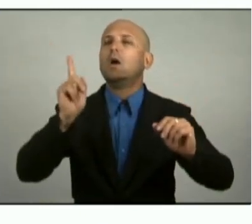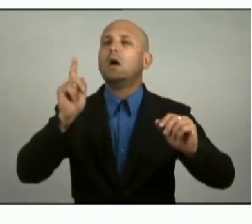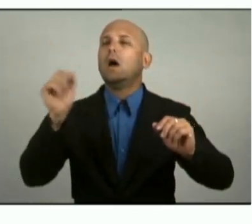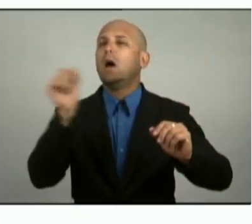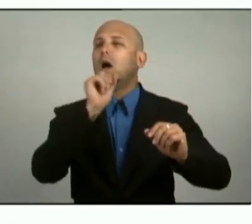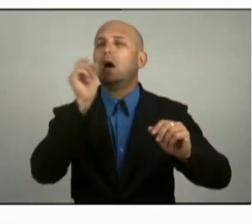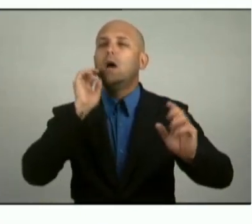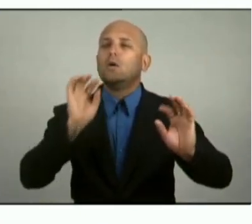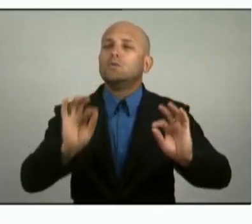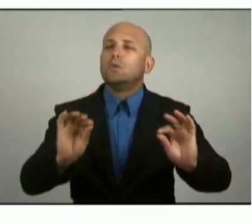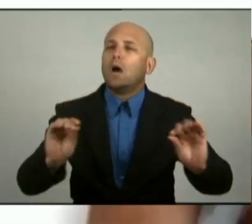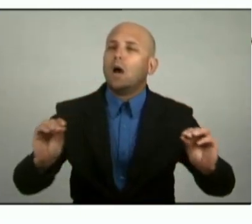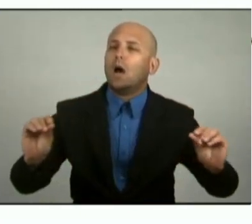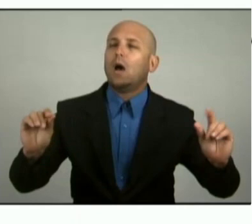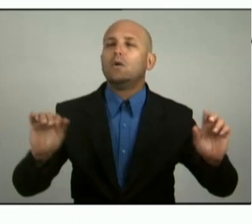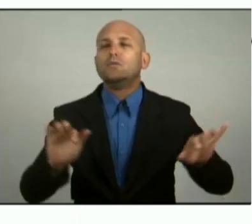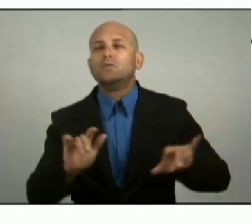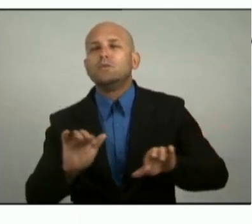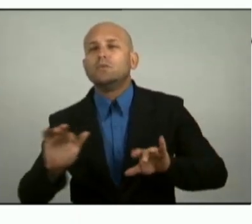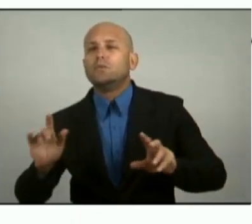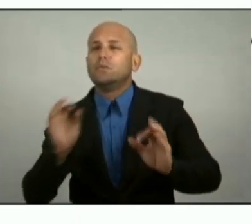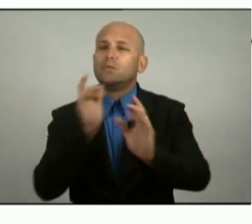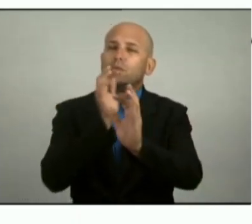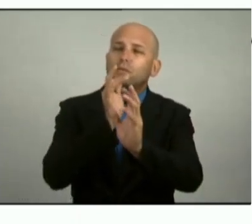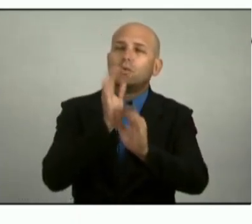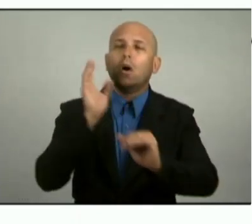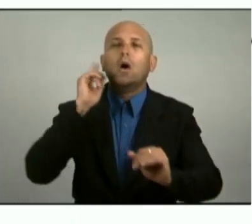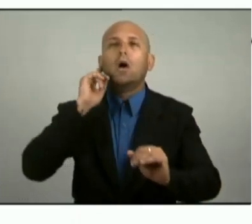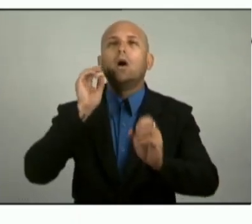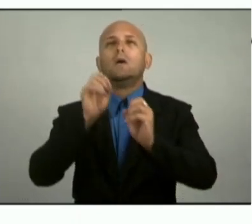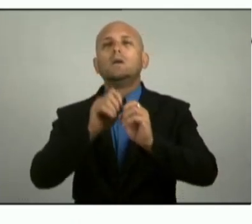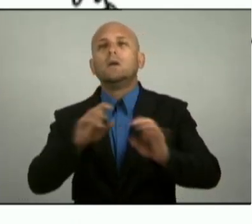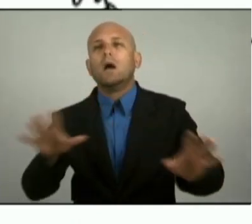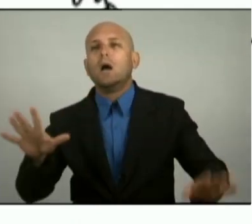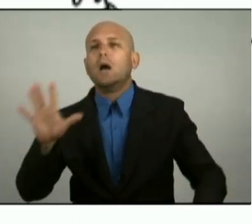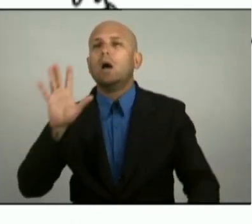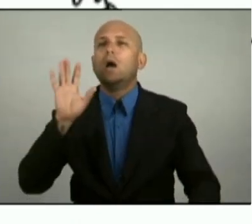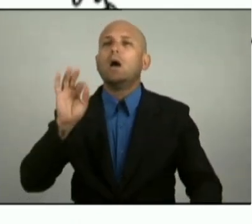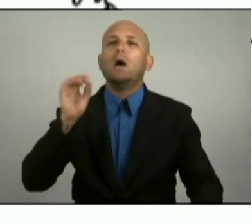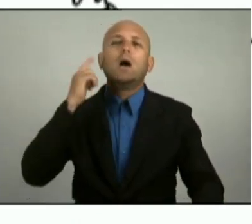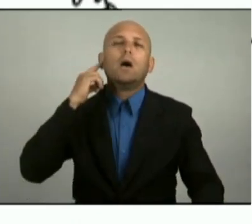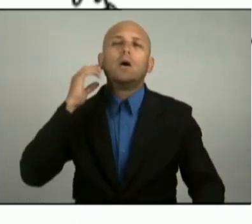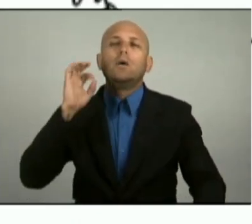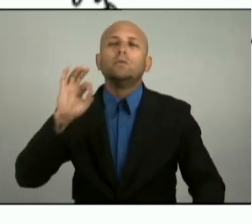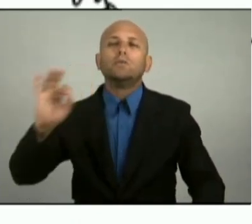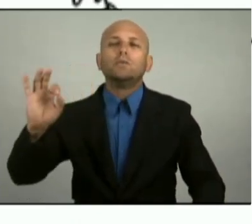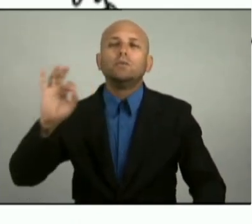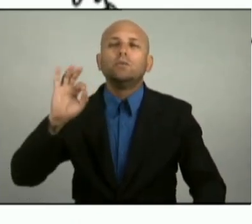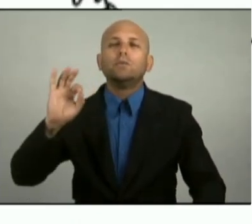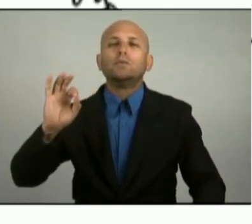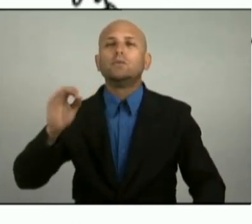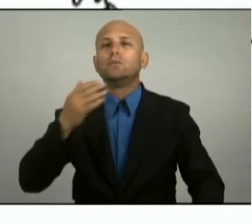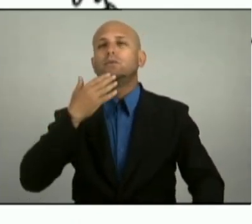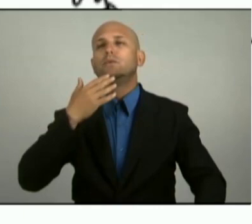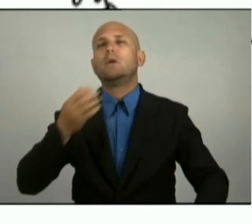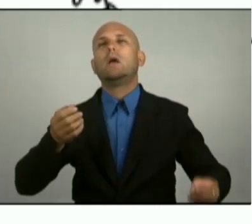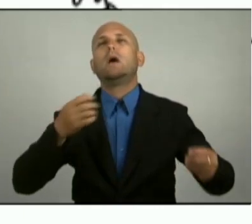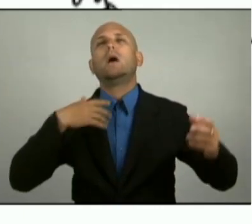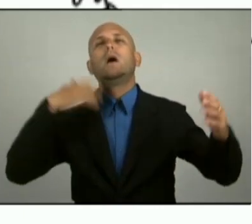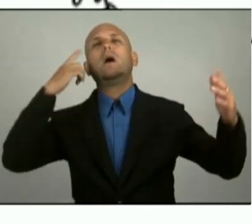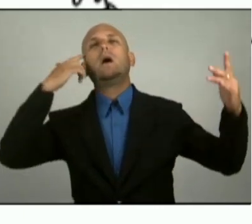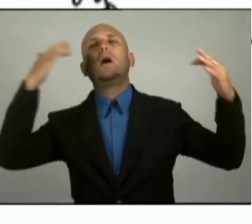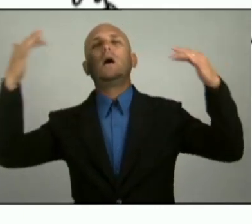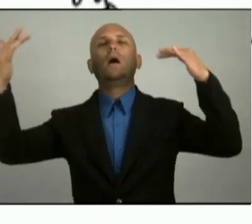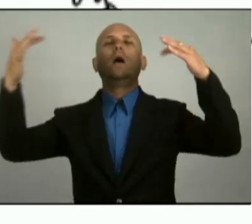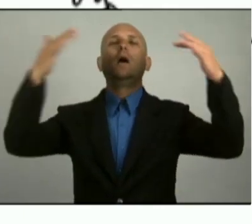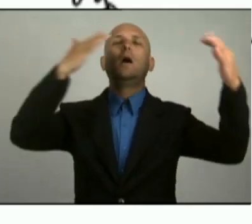escuchar música suave sonidos de la naturaleza o usar una máquina de Ruido Blanco puede ayudar a crear un ambiente relajante